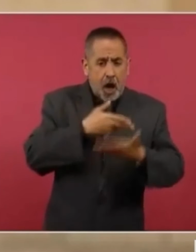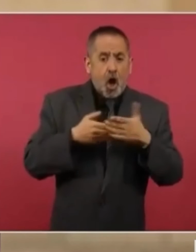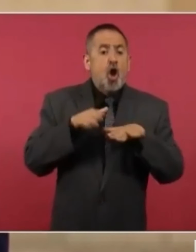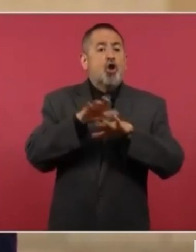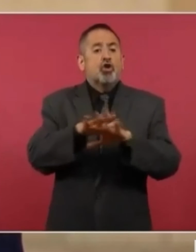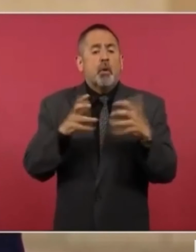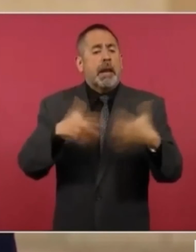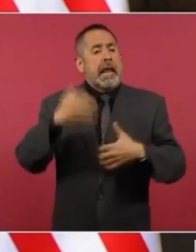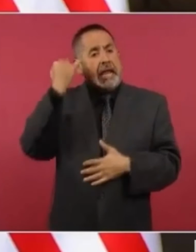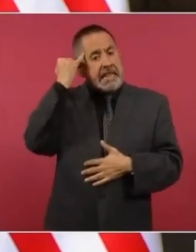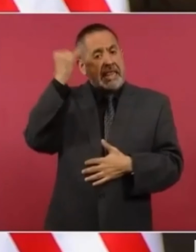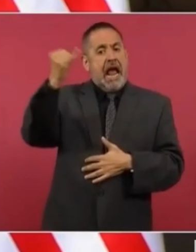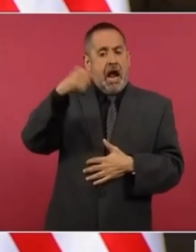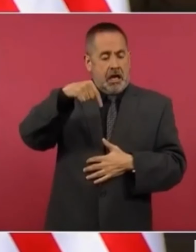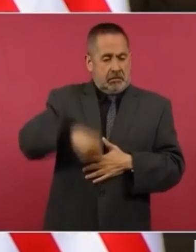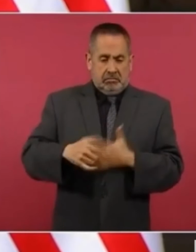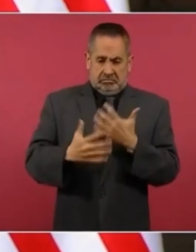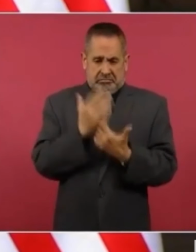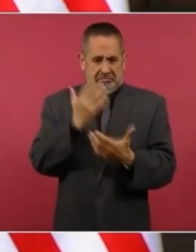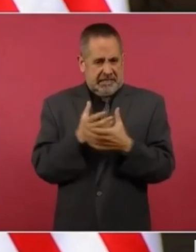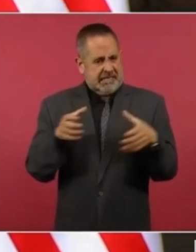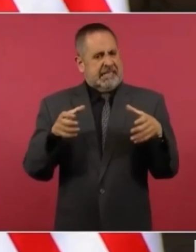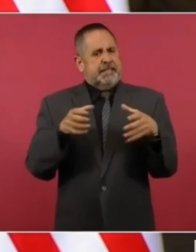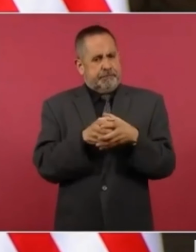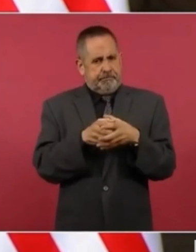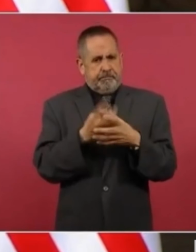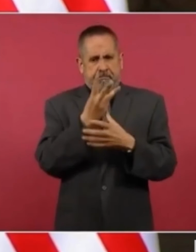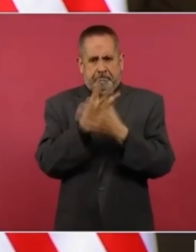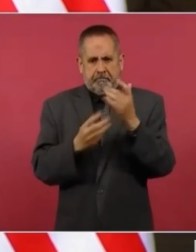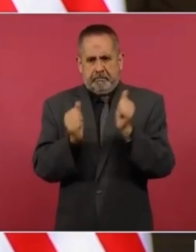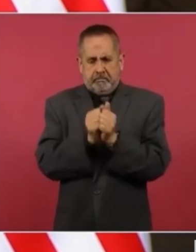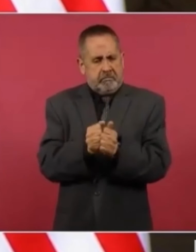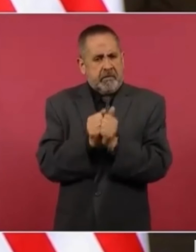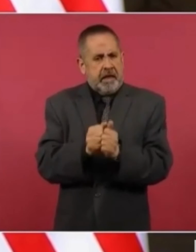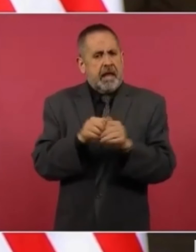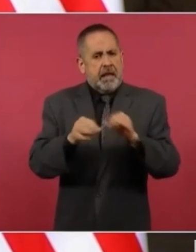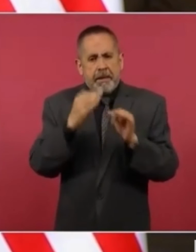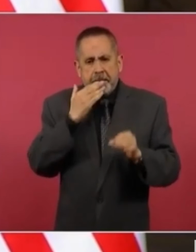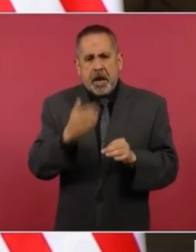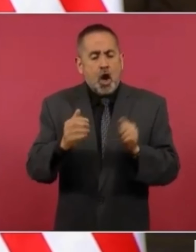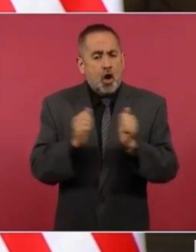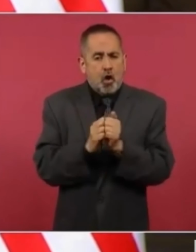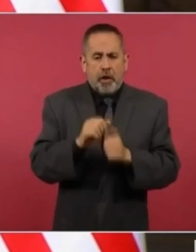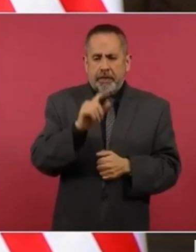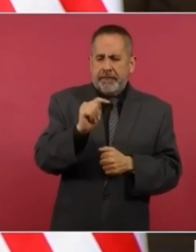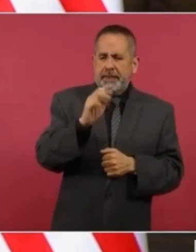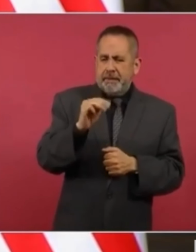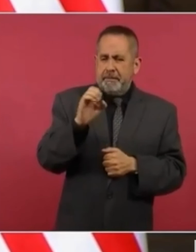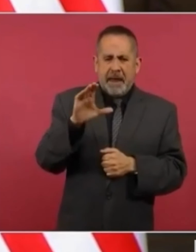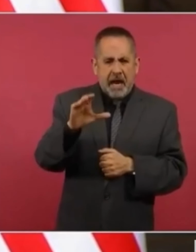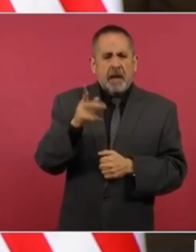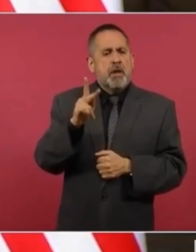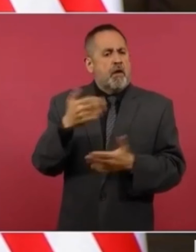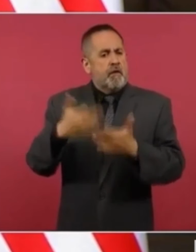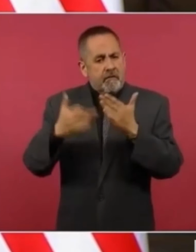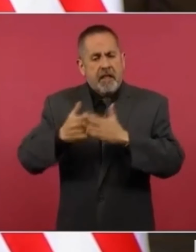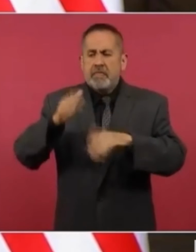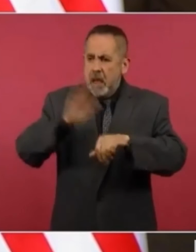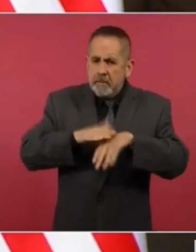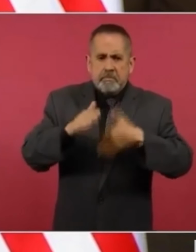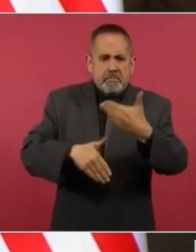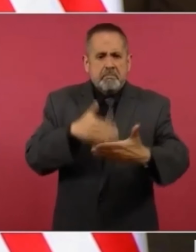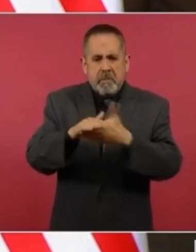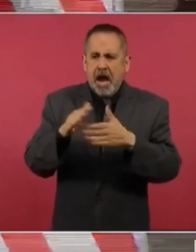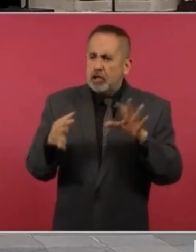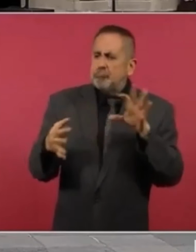La idea de que ya trabajamos sumamente bien con el TLC, pero que queda muchísimo más que podríamos hacer